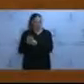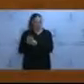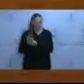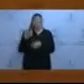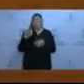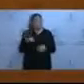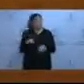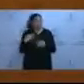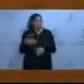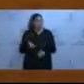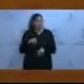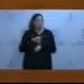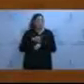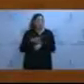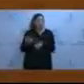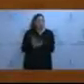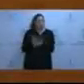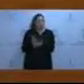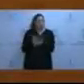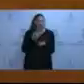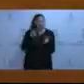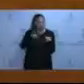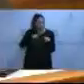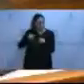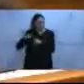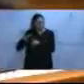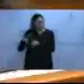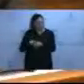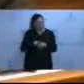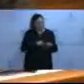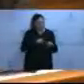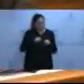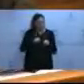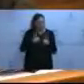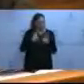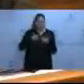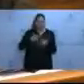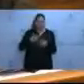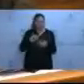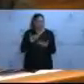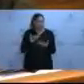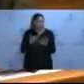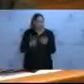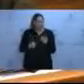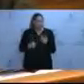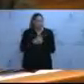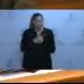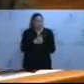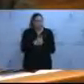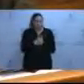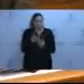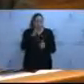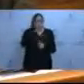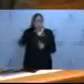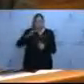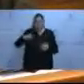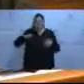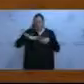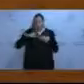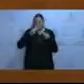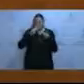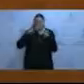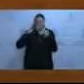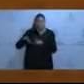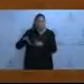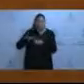Sencillamente, las agendas acaban no dando para más. El periodo vacacional, el personal se sustituye insuficientemente y cuando un profesional comienza a ver reducida